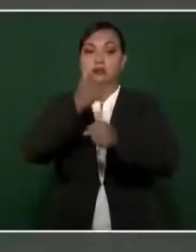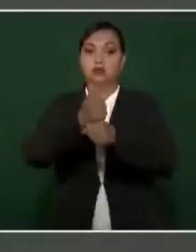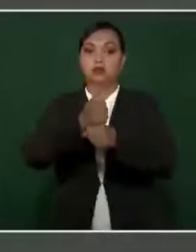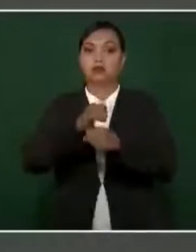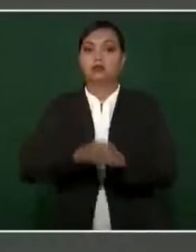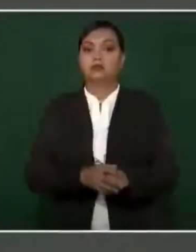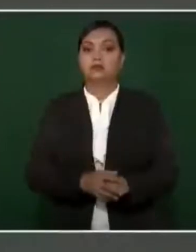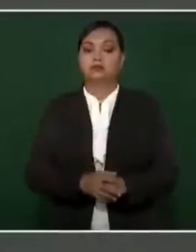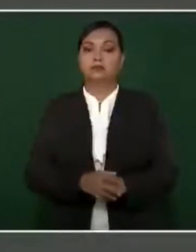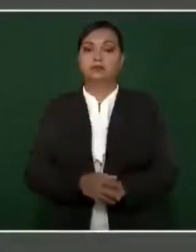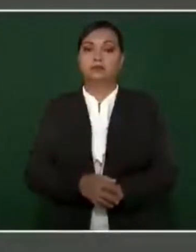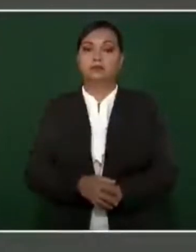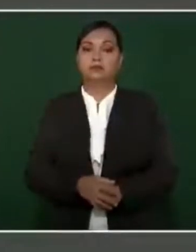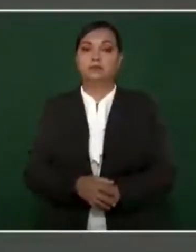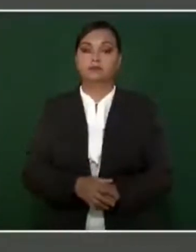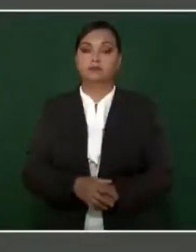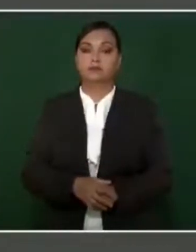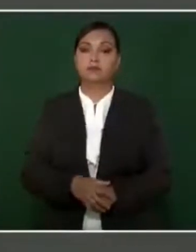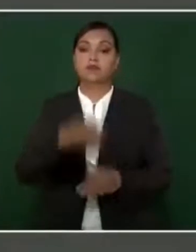y le faltan 2.